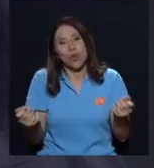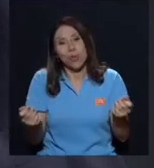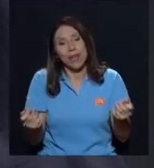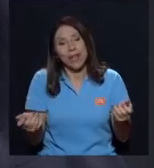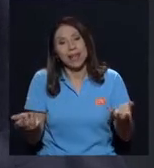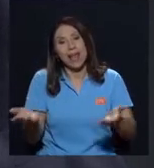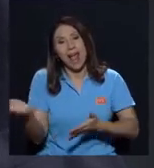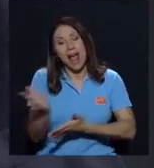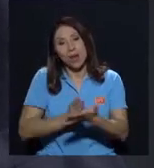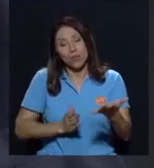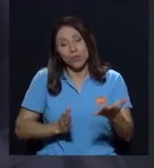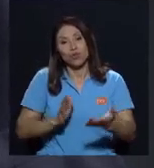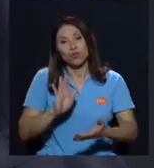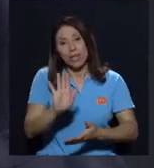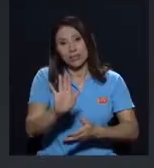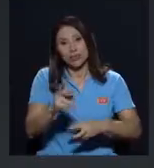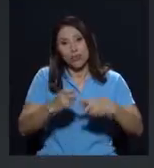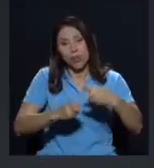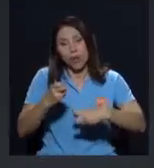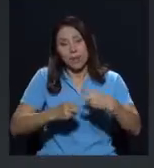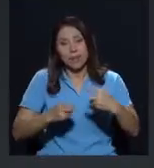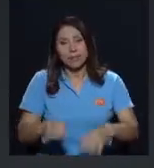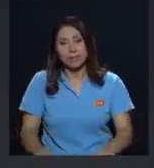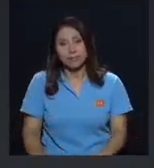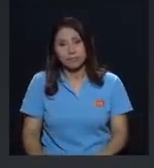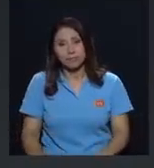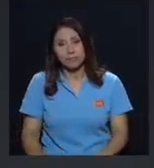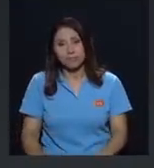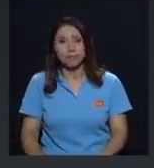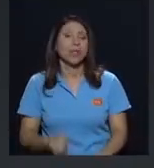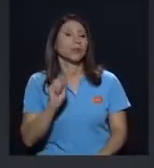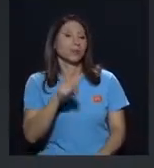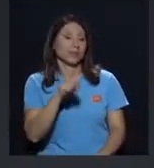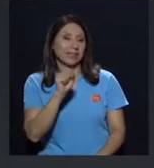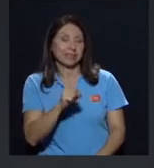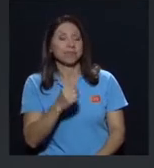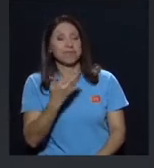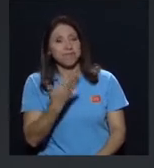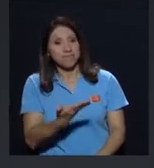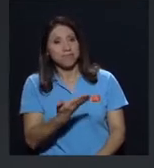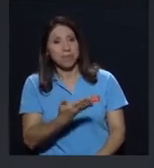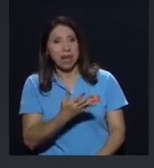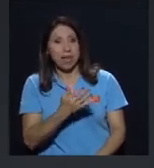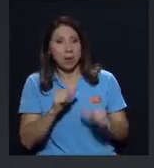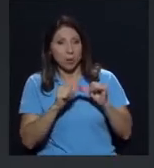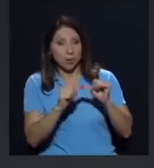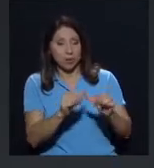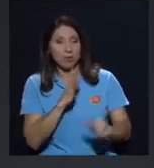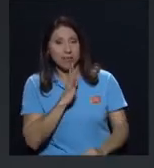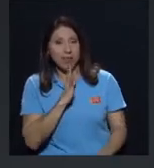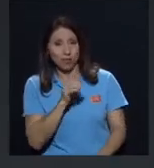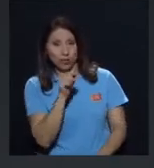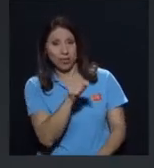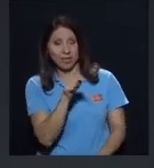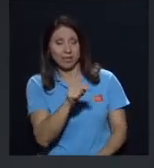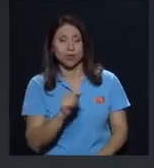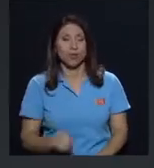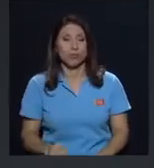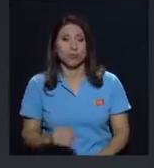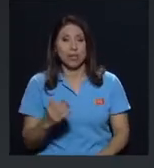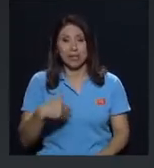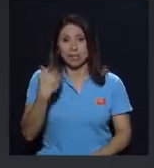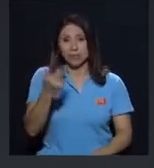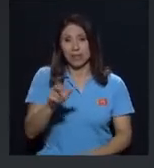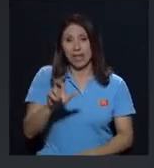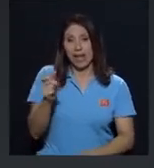algunos de estos problemas si continuaremos don eduardo hablando de eso una